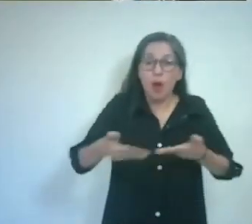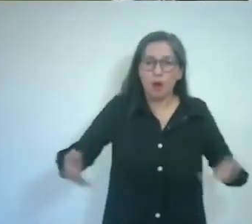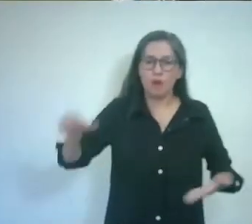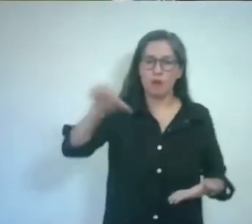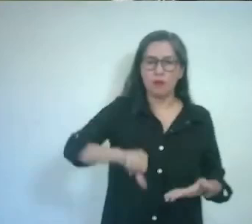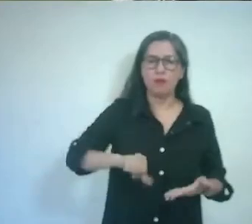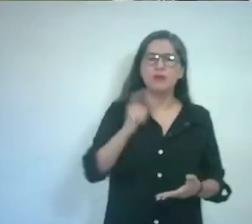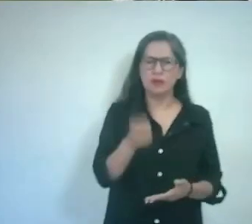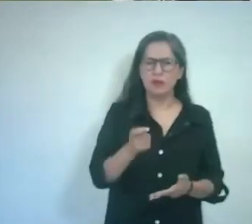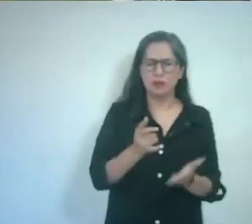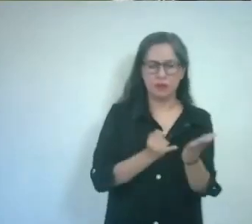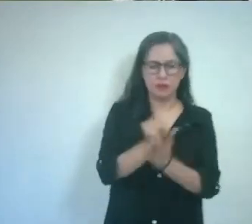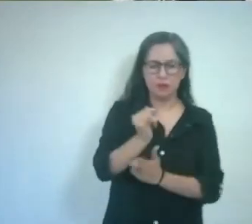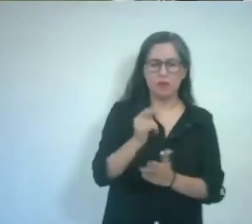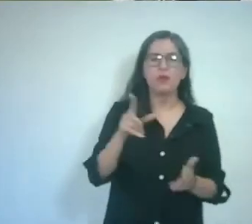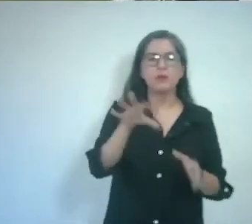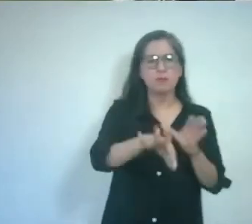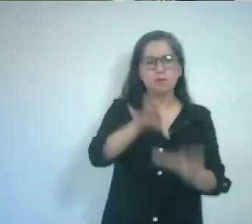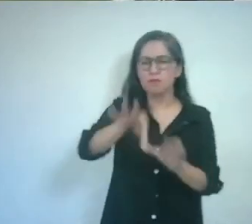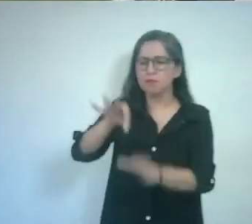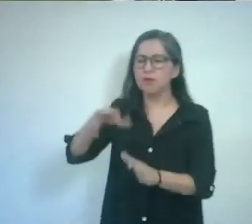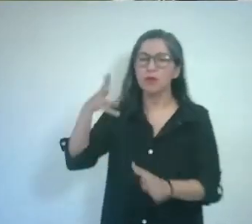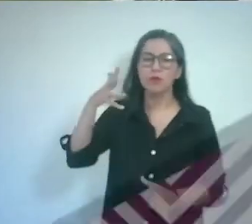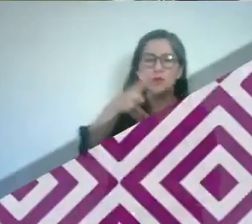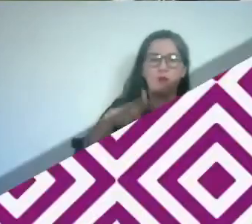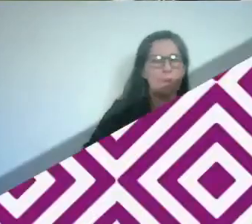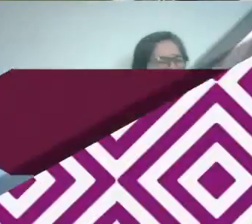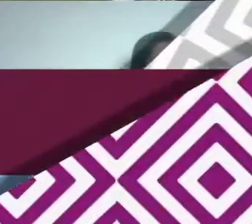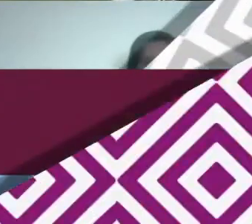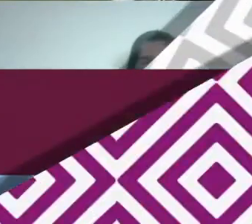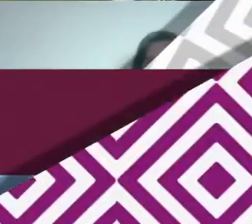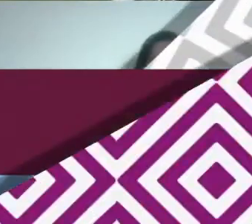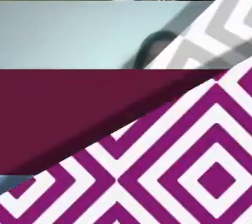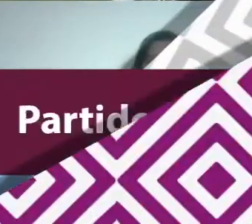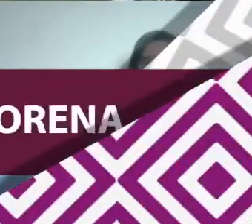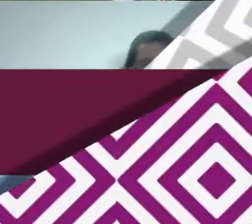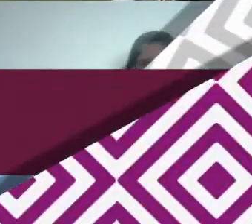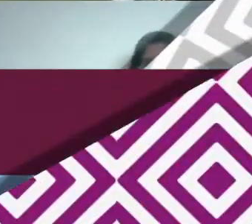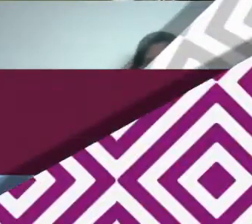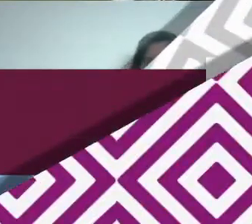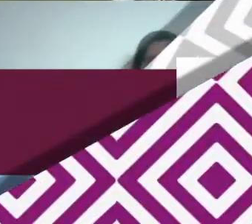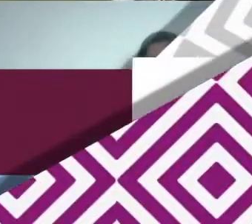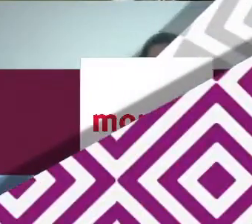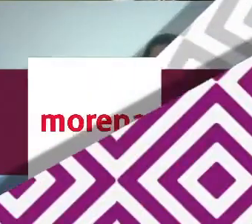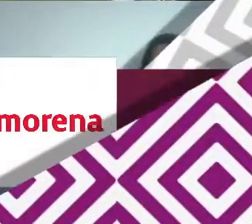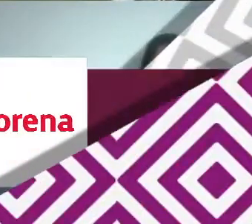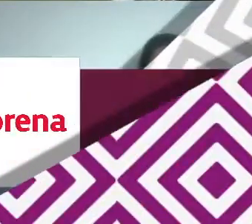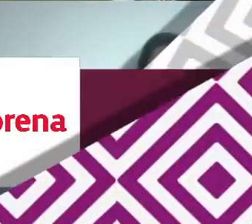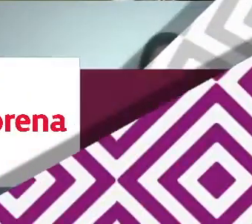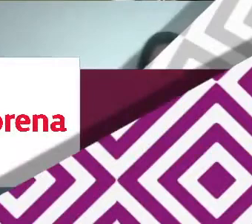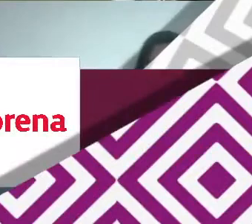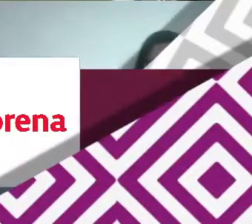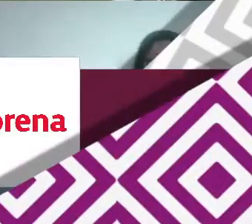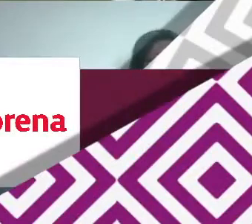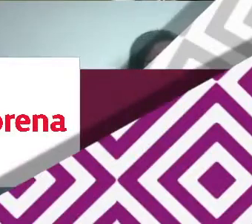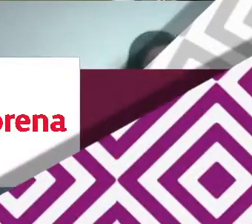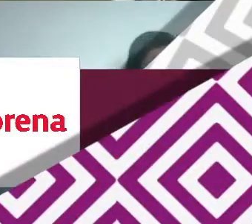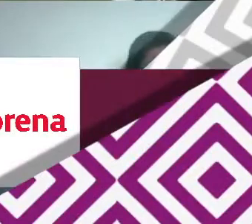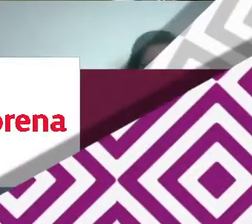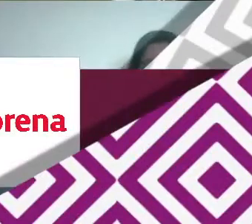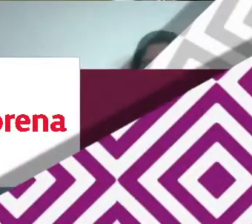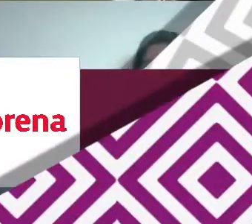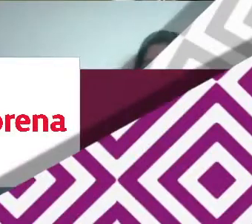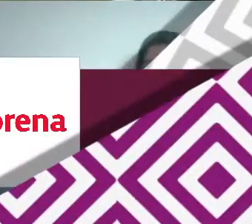se definirá en gran medida el curso del proceso electoral más grande que nunca antes se haya disputado en nuestro Estado y nuestro país. Durante los